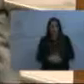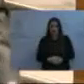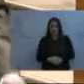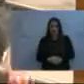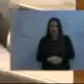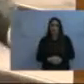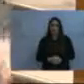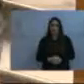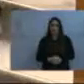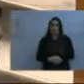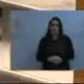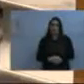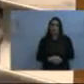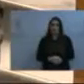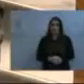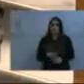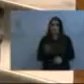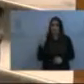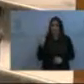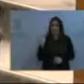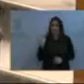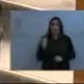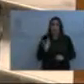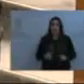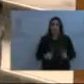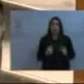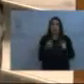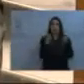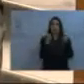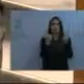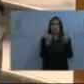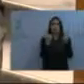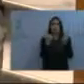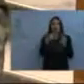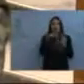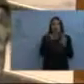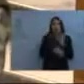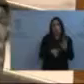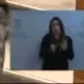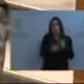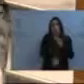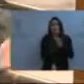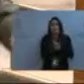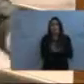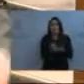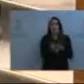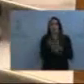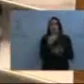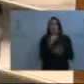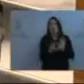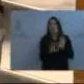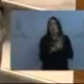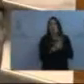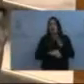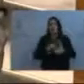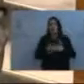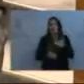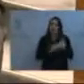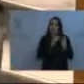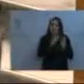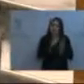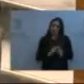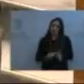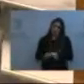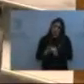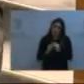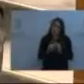La reciente entrada en vigor de algunas disposiciones normativas, como las leyes de procedimiento administrativo común,